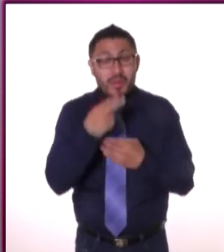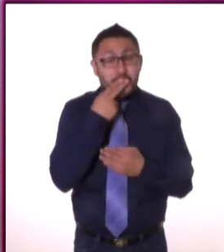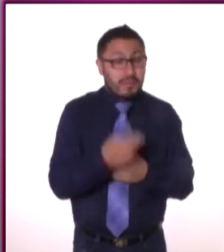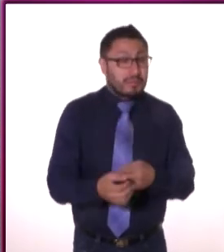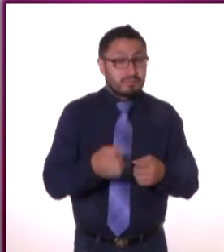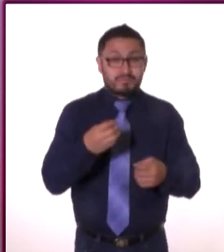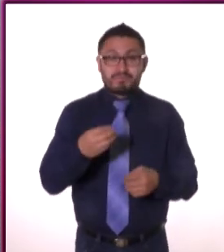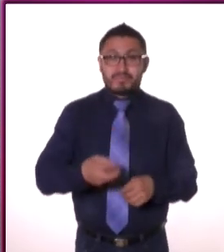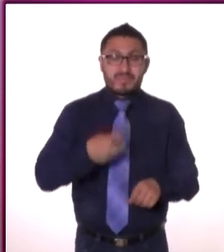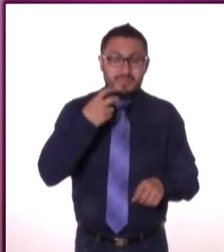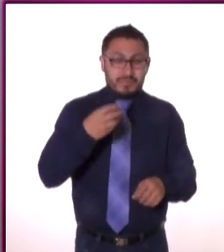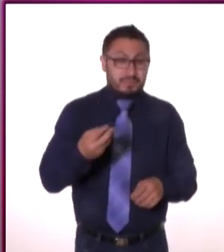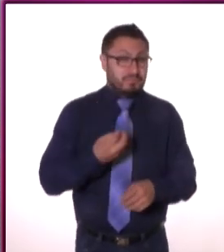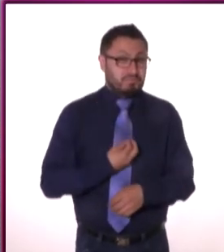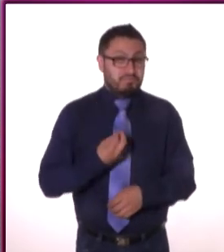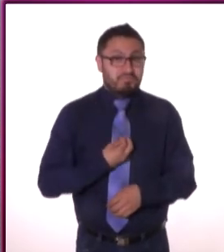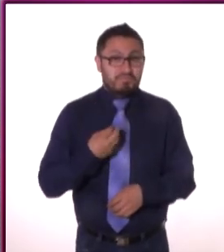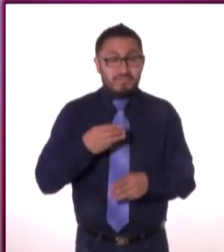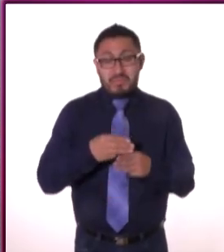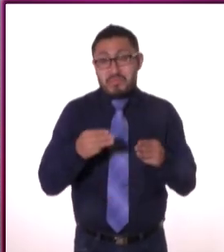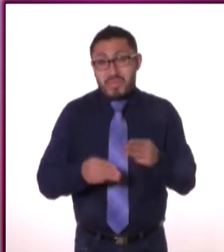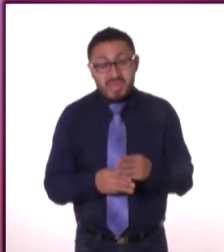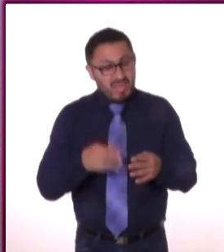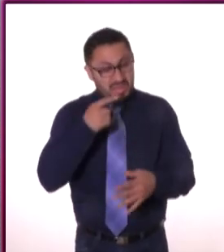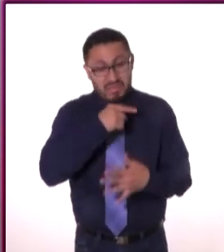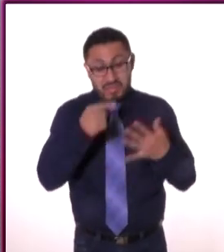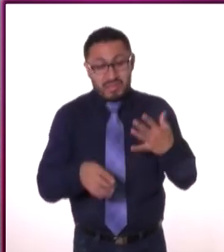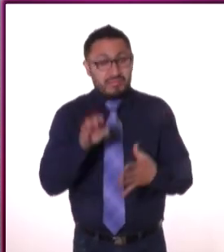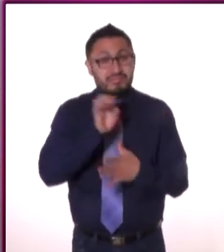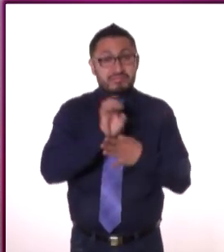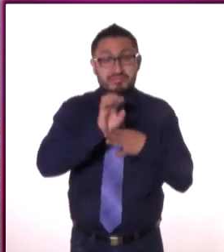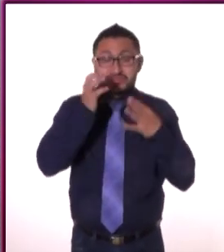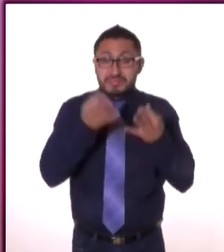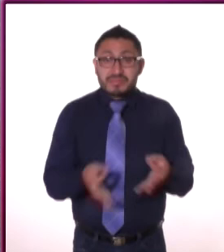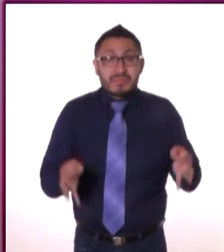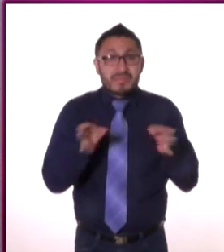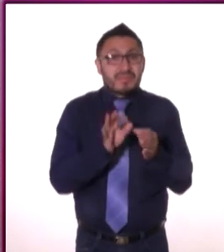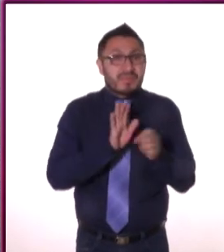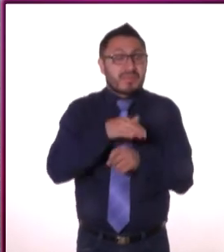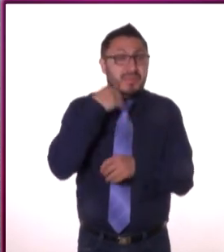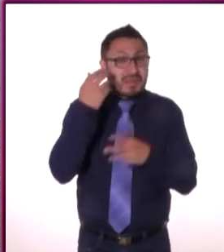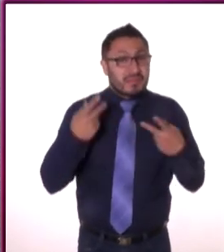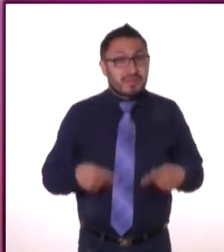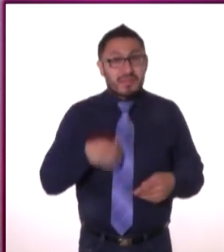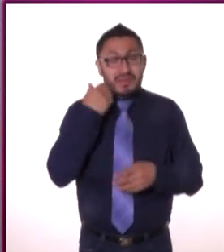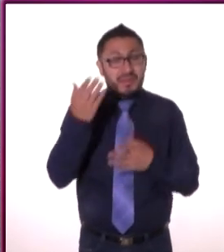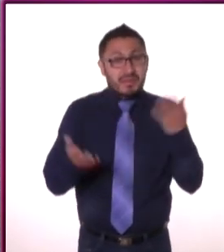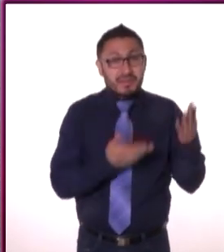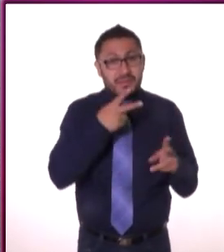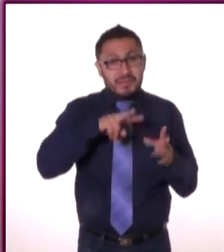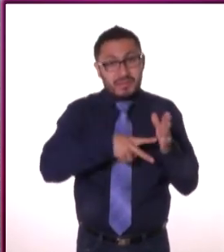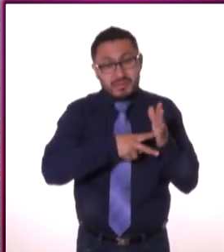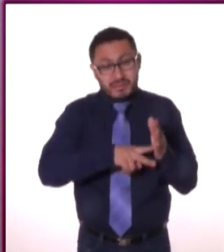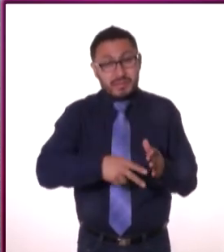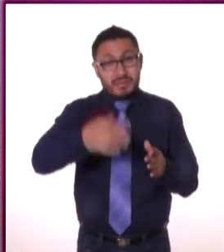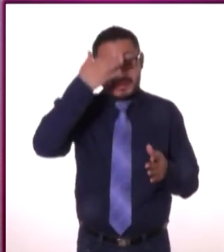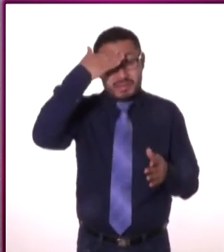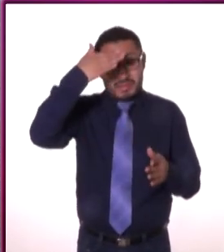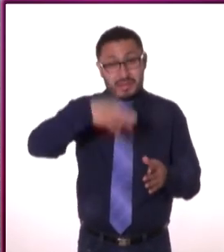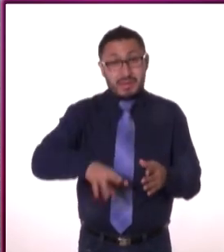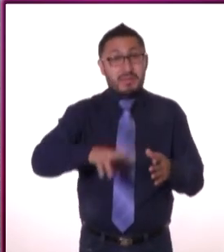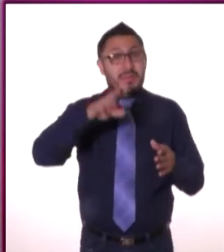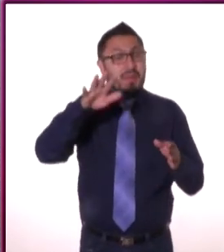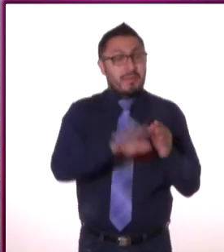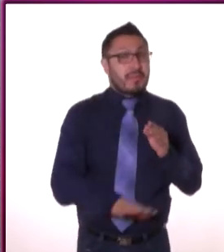un objeto, la resistencia de los materiales y demás. Entonces, es importante que cualquiera que quiera estudiar arquitectura